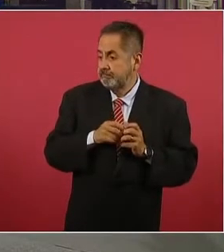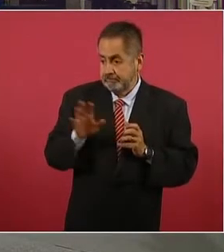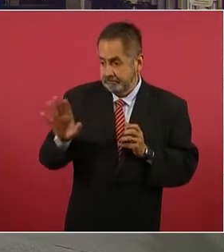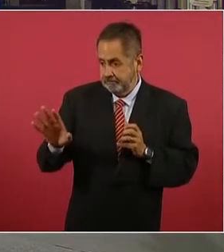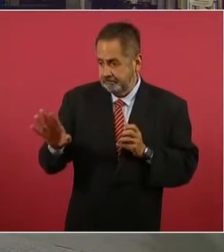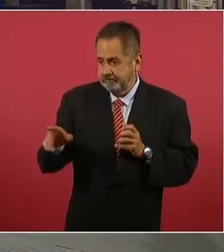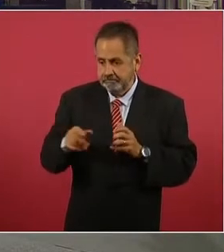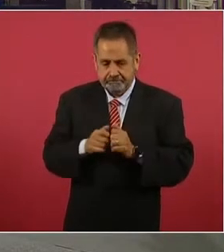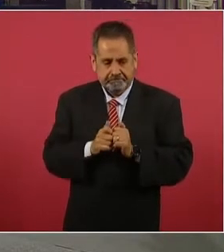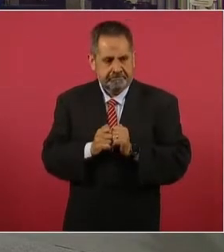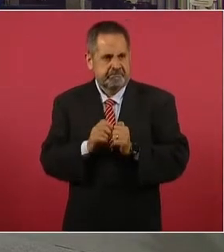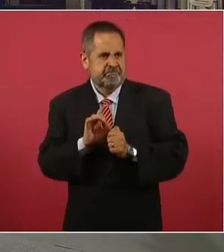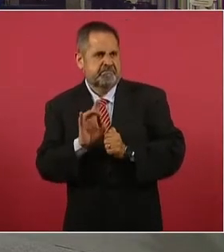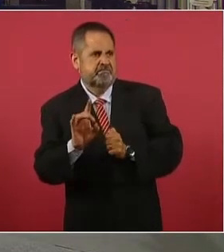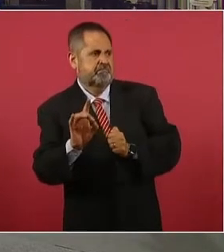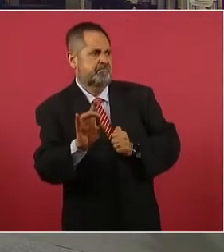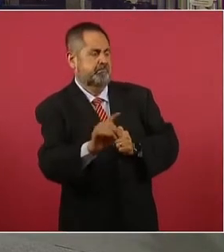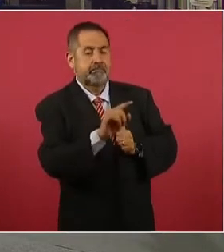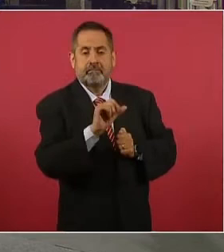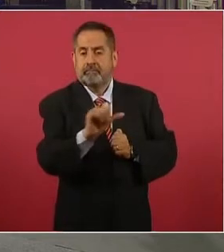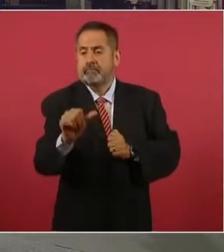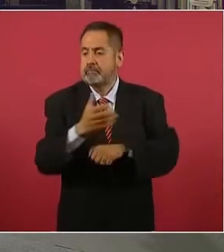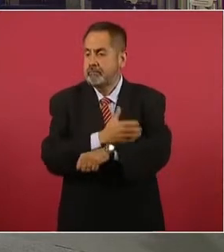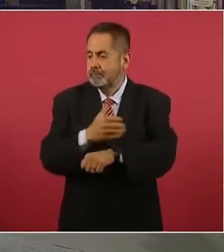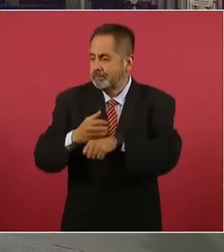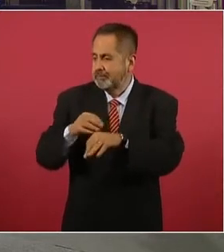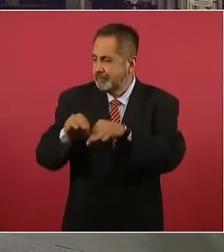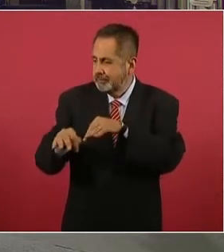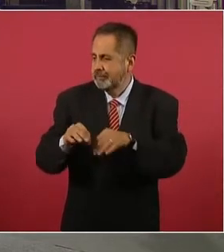de tu trabajo, estos son tus compañeros de